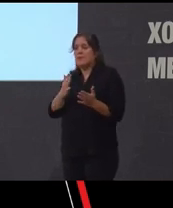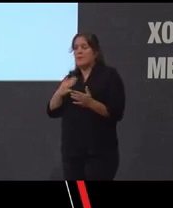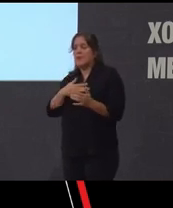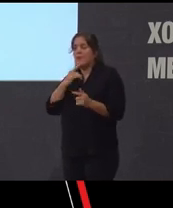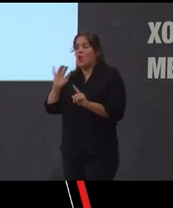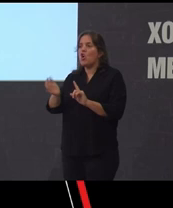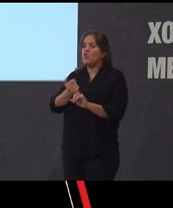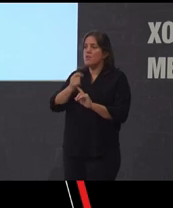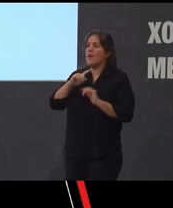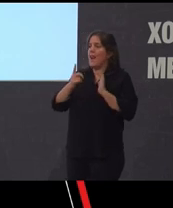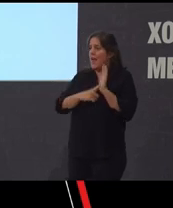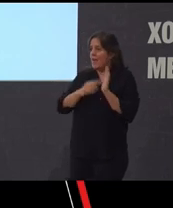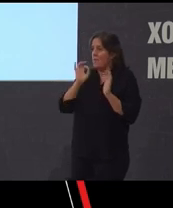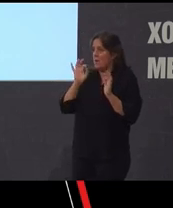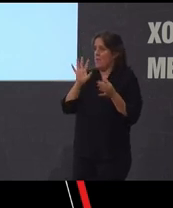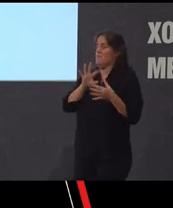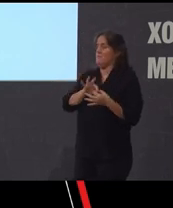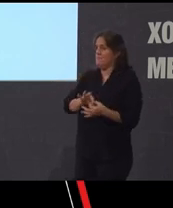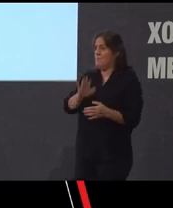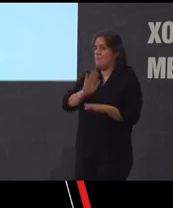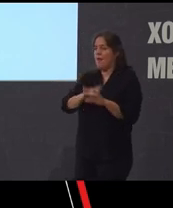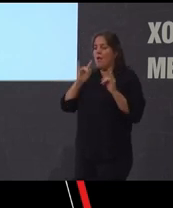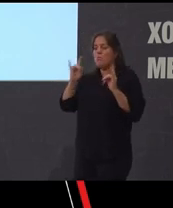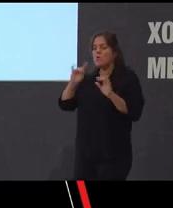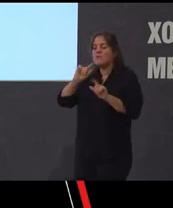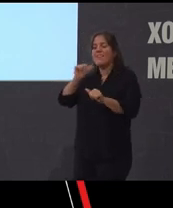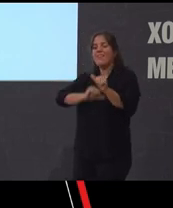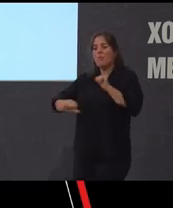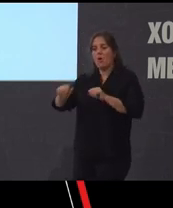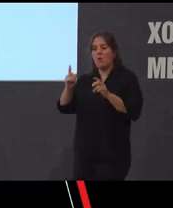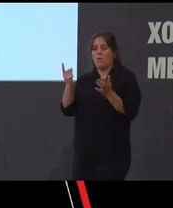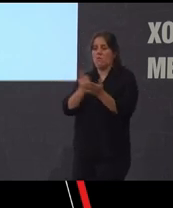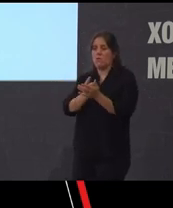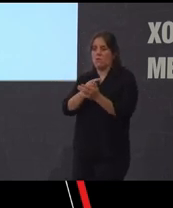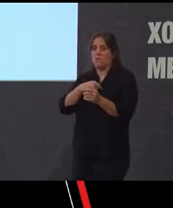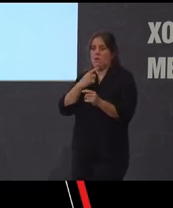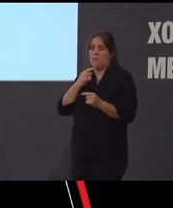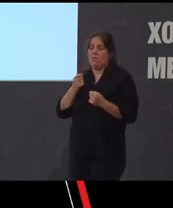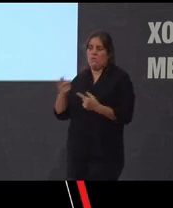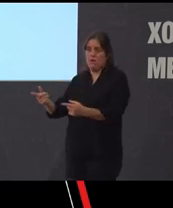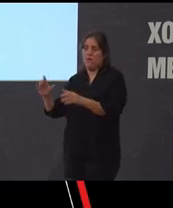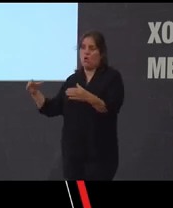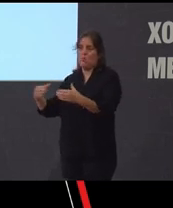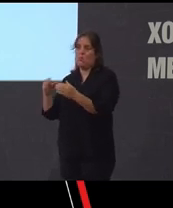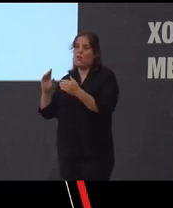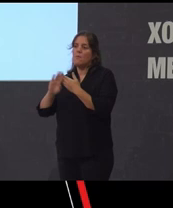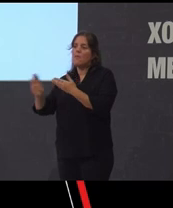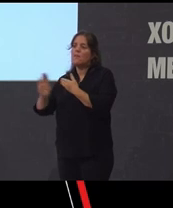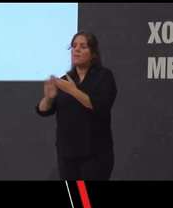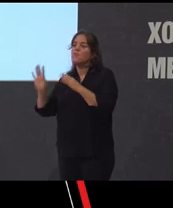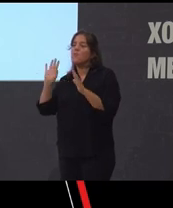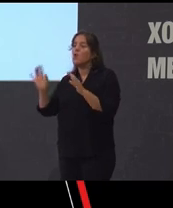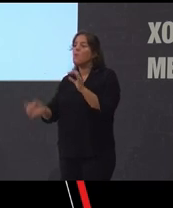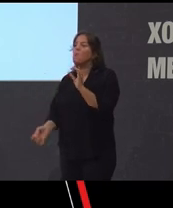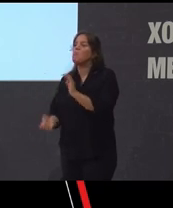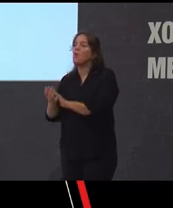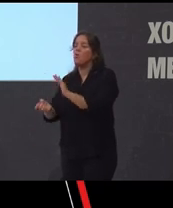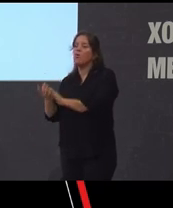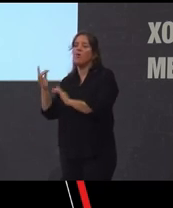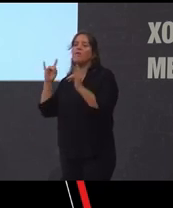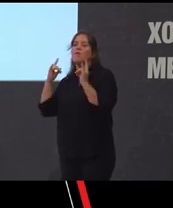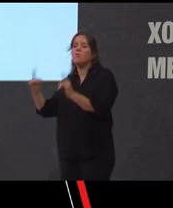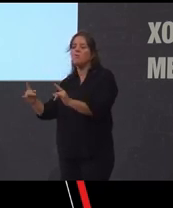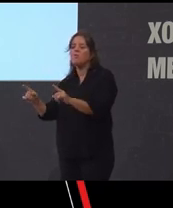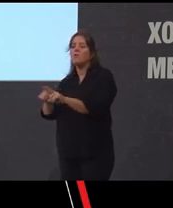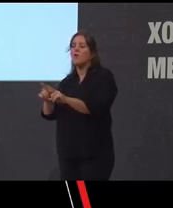consiguen emitir unha legislación ao respecto para que os montes sean devoltos ás comunidades, nunca se vai poder recuperar a producción dos montes, o monte como